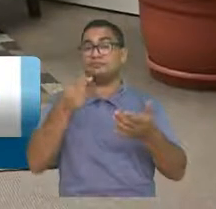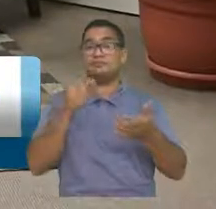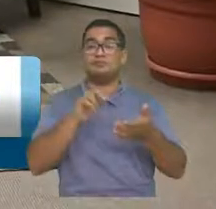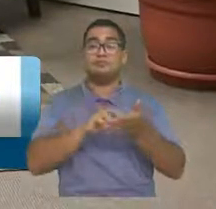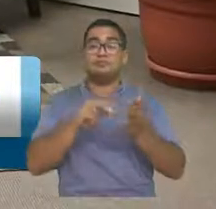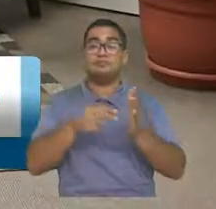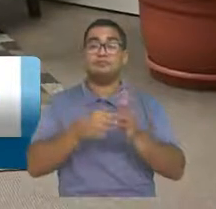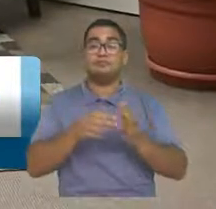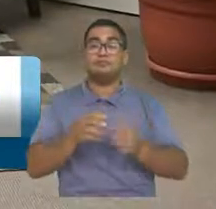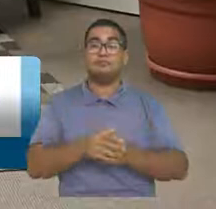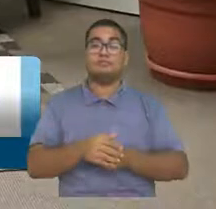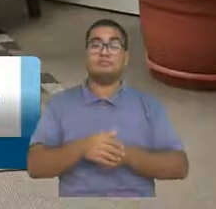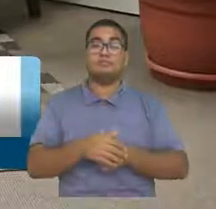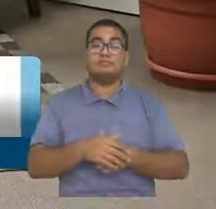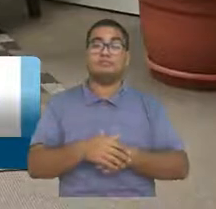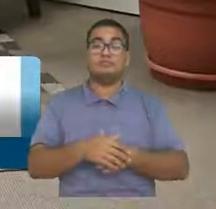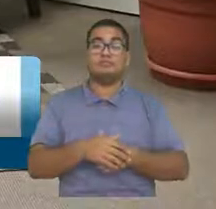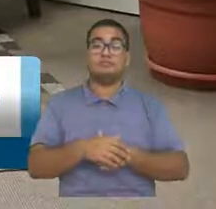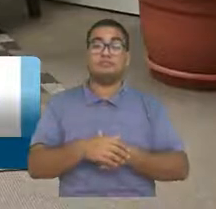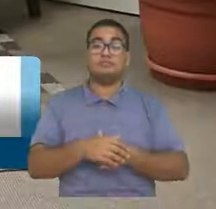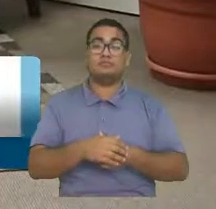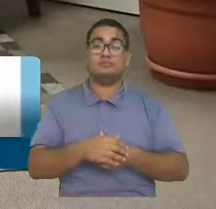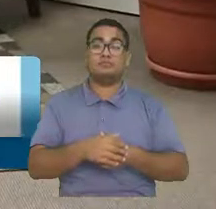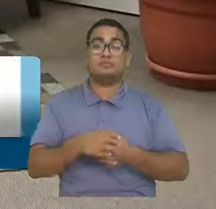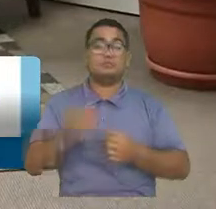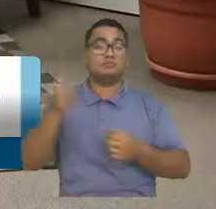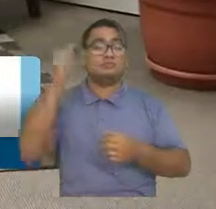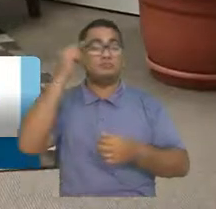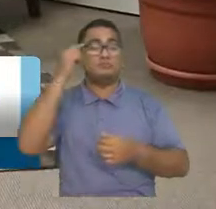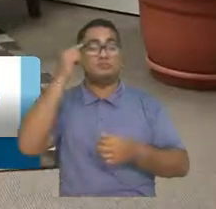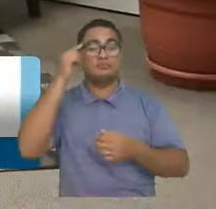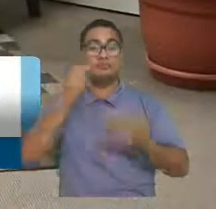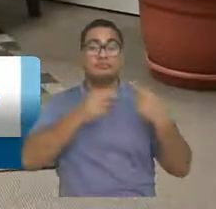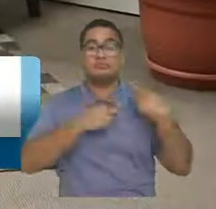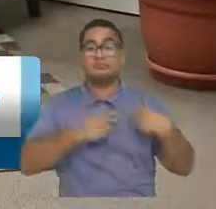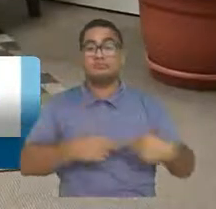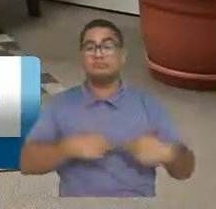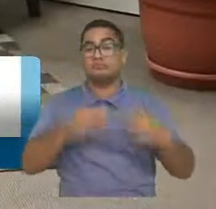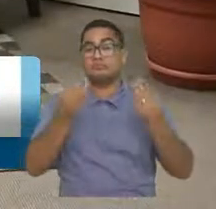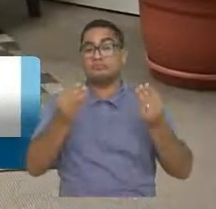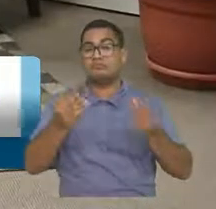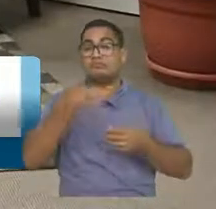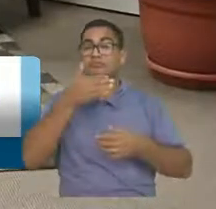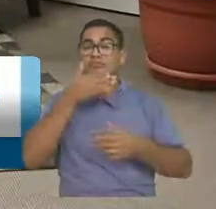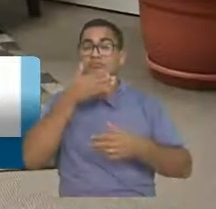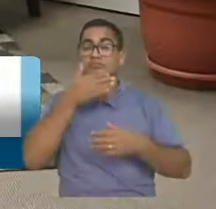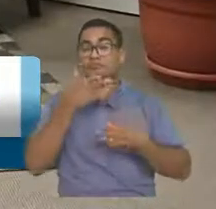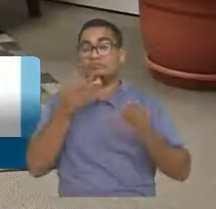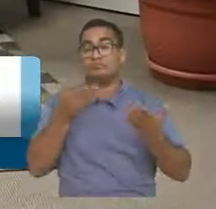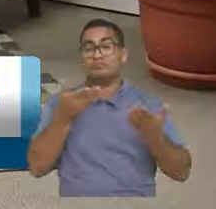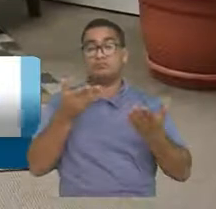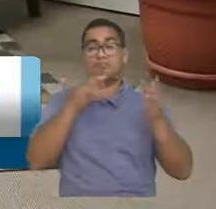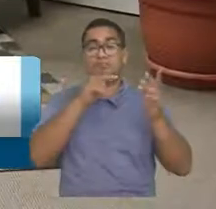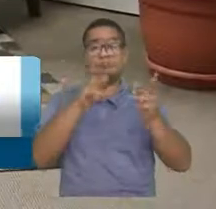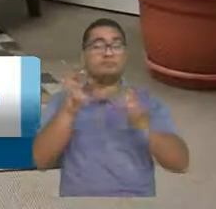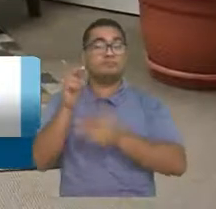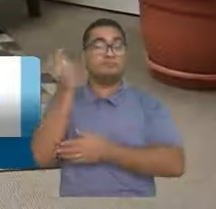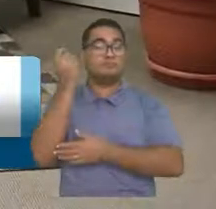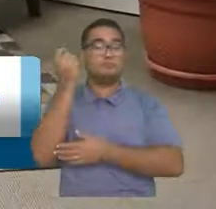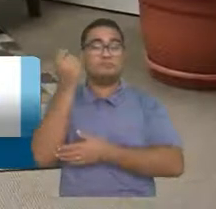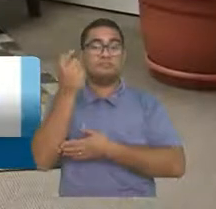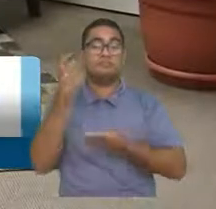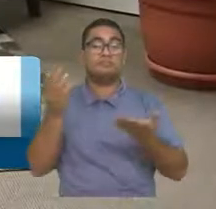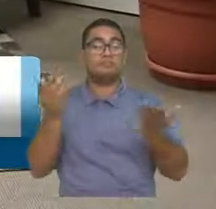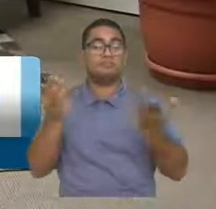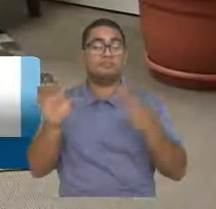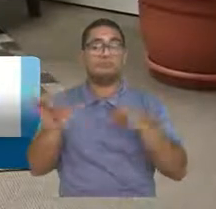claro. Así es. La mente humana es tan compleja, tan abstracta, ¿verdad? Que a veces no la entendemos ni la vamos a entender.